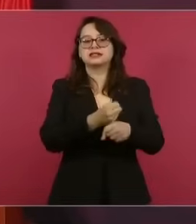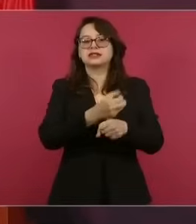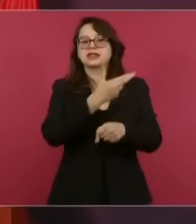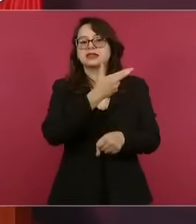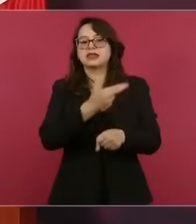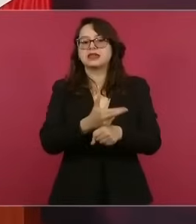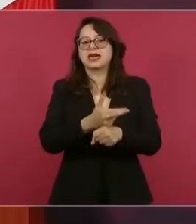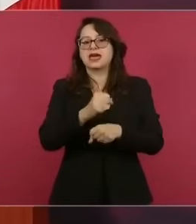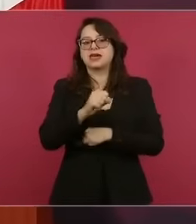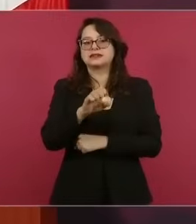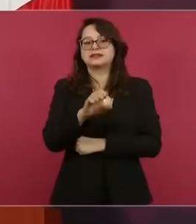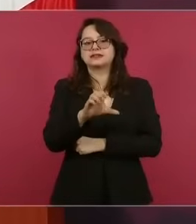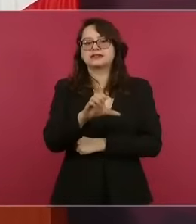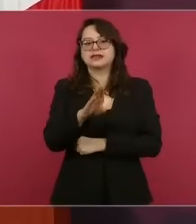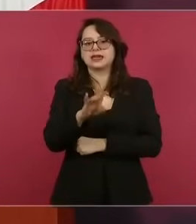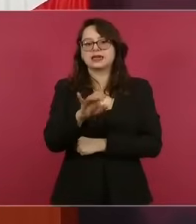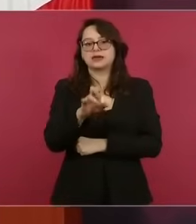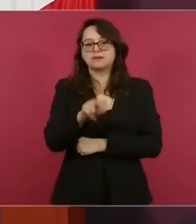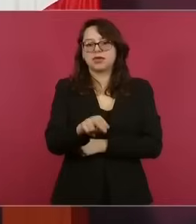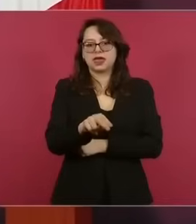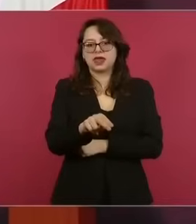1,000